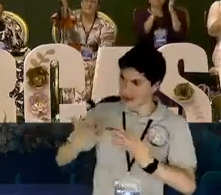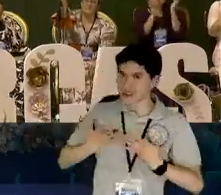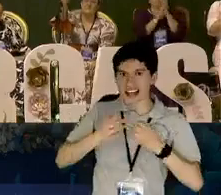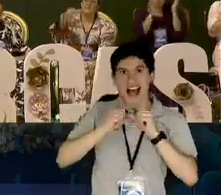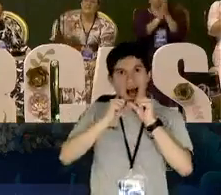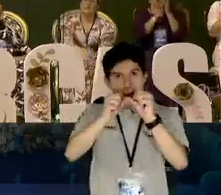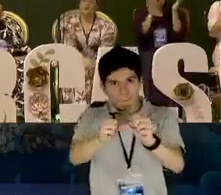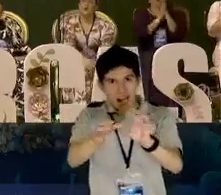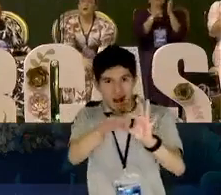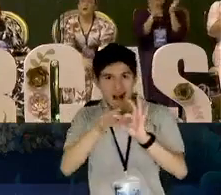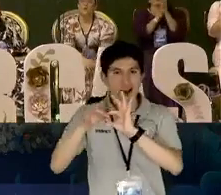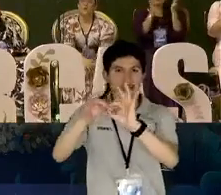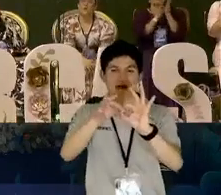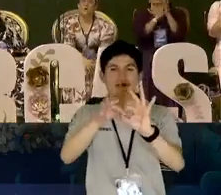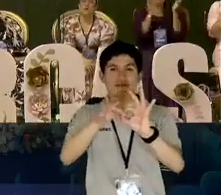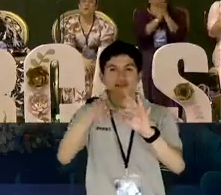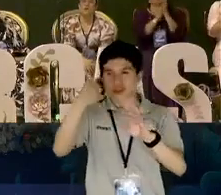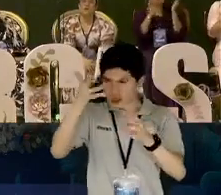direcciona.